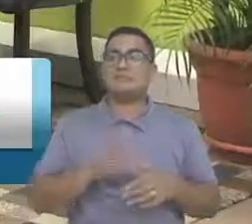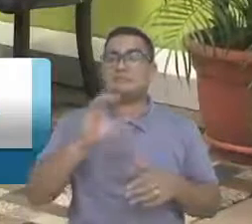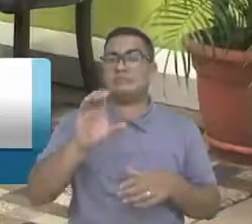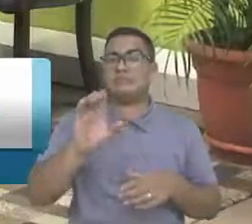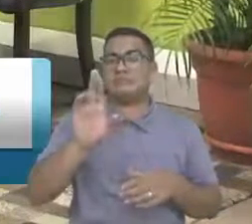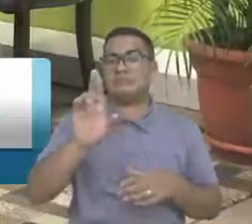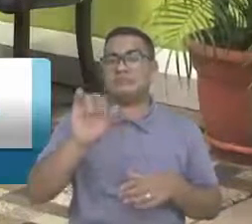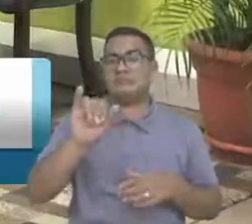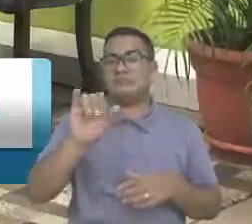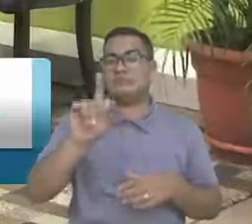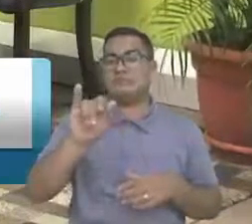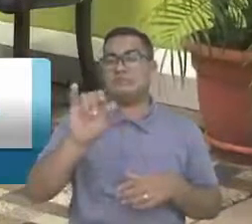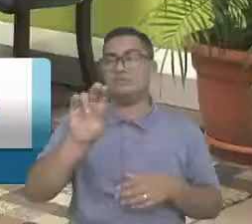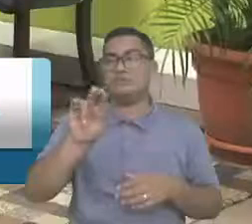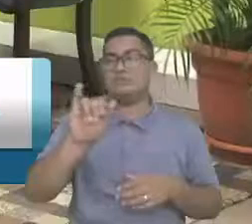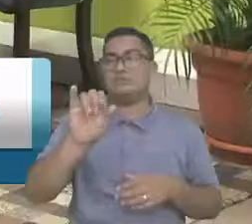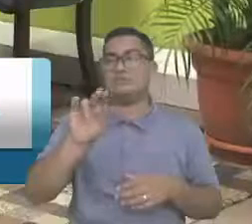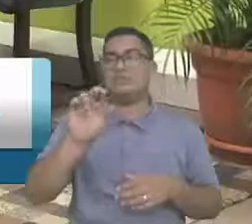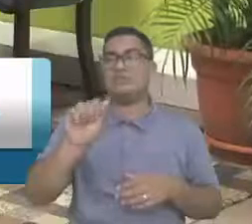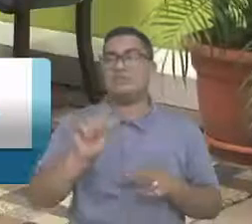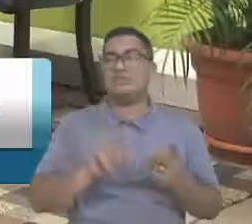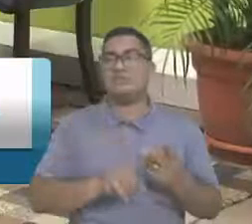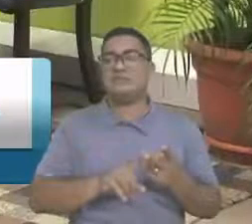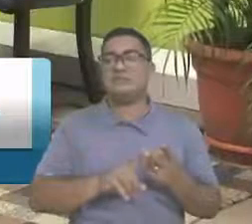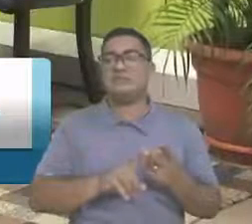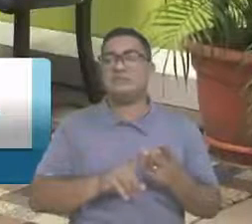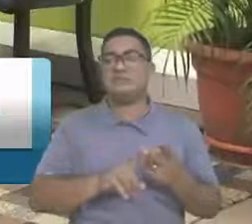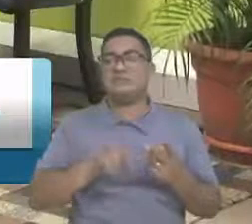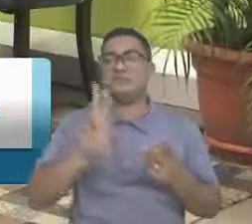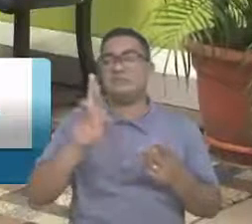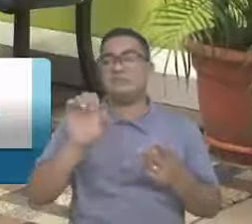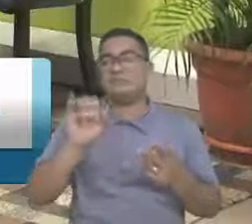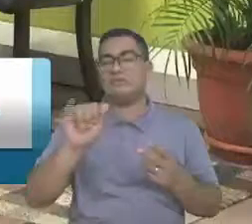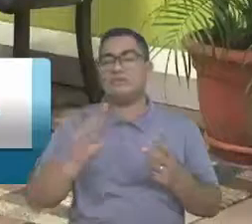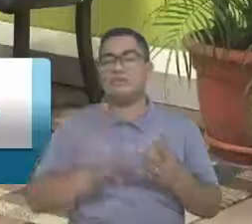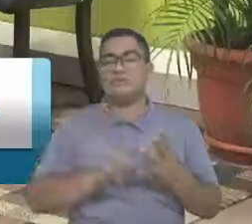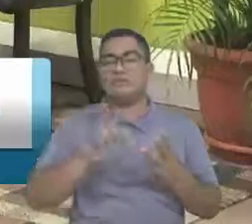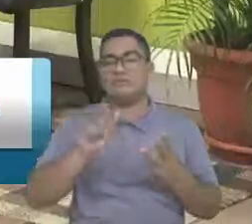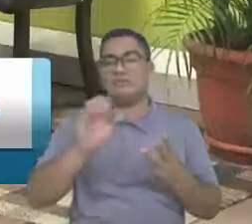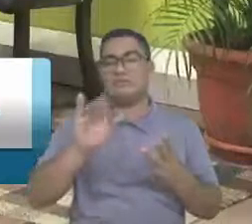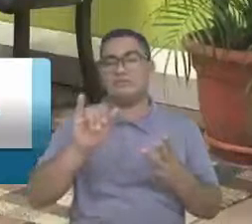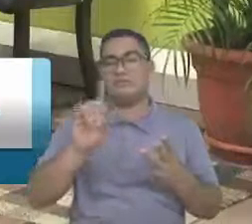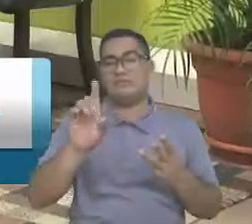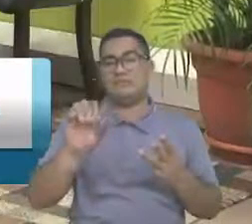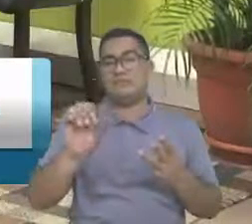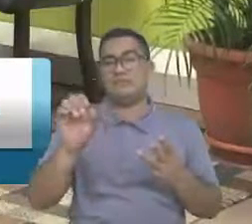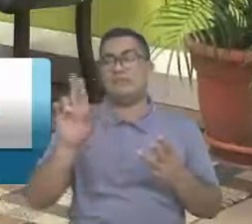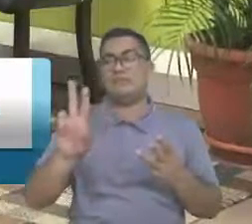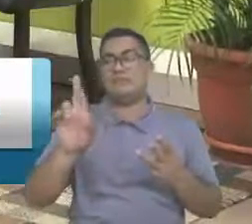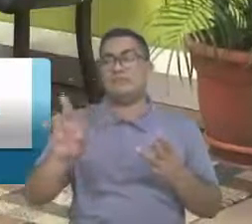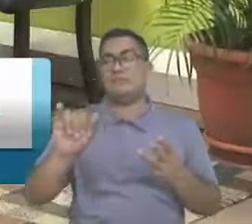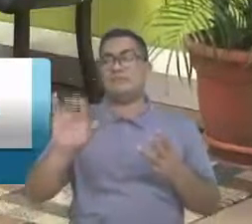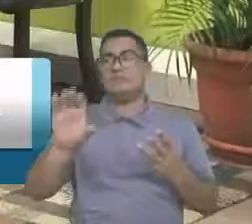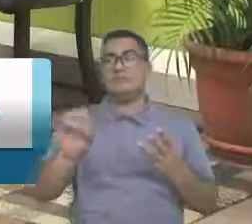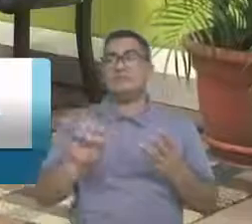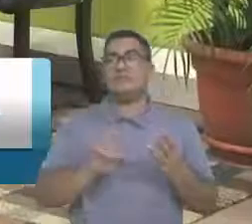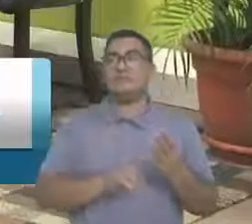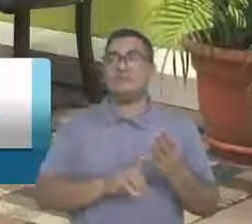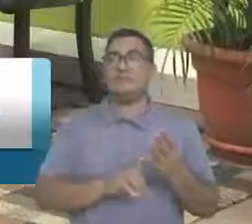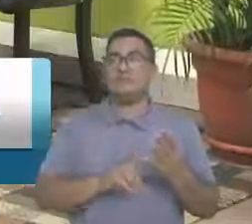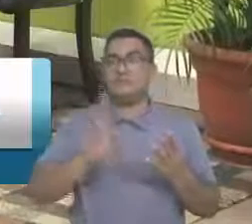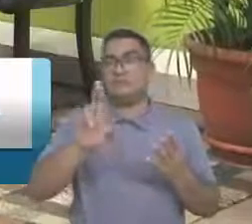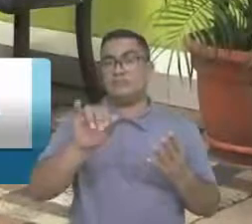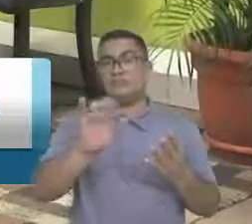creatinina, el nitrógeno de urea, obviamente el ácido úrico. Es importante también evaluar el tamaño renal por medio